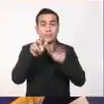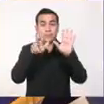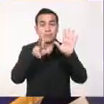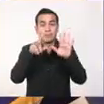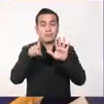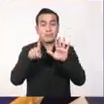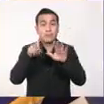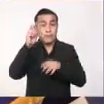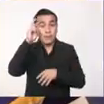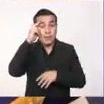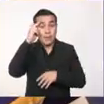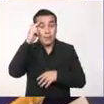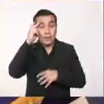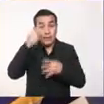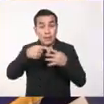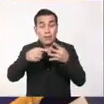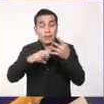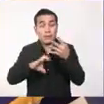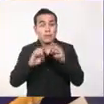texto constitucional